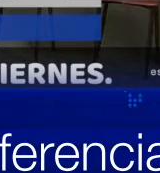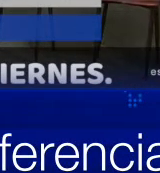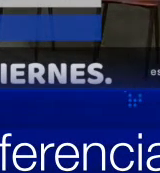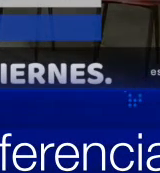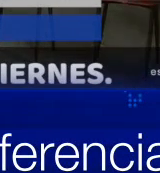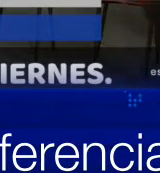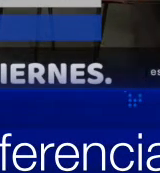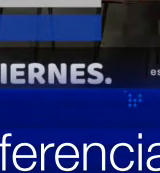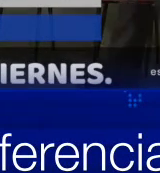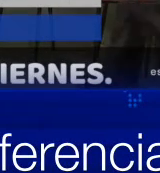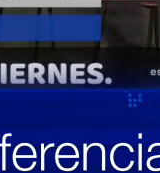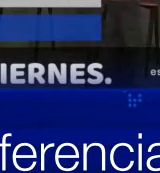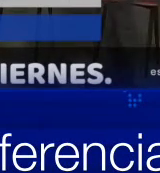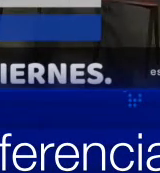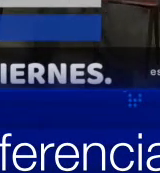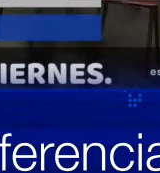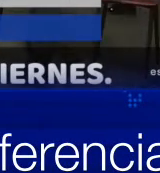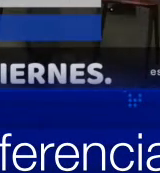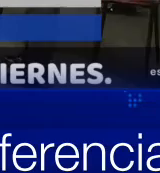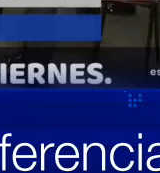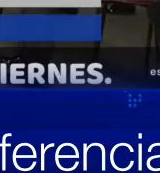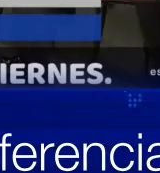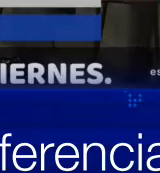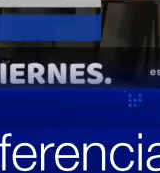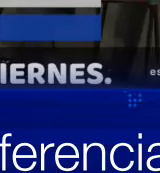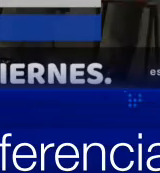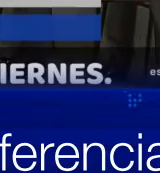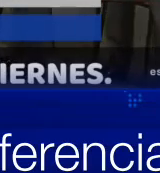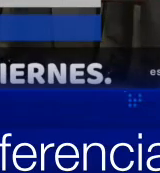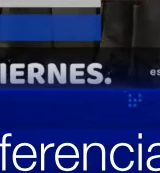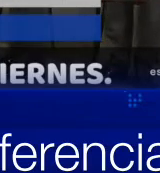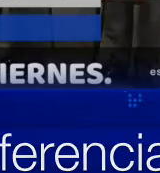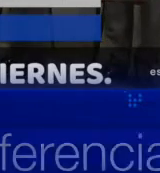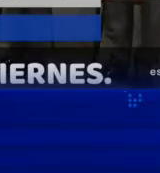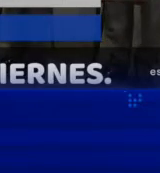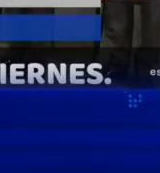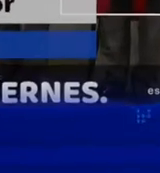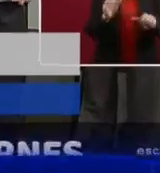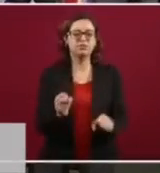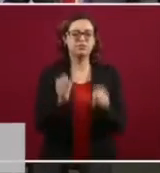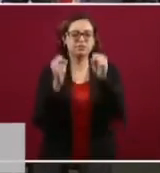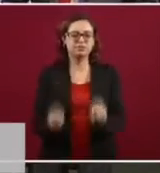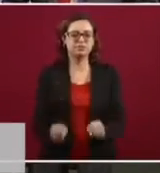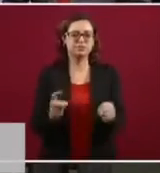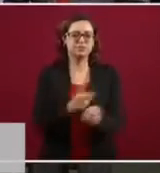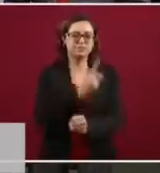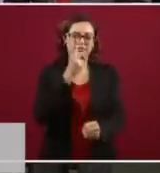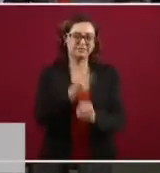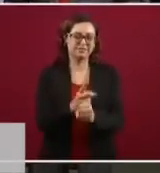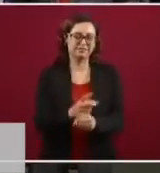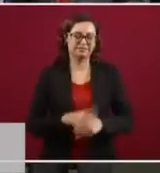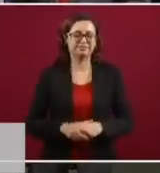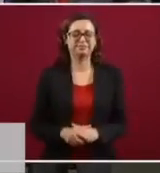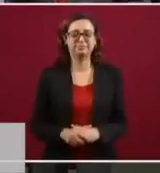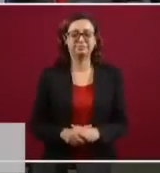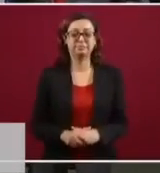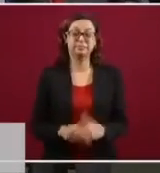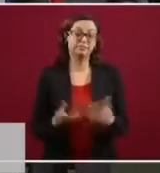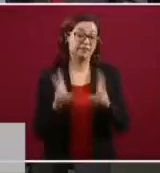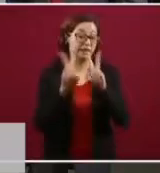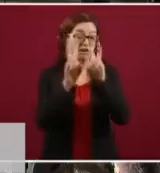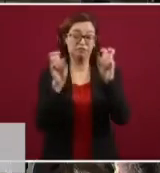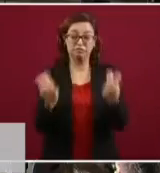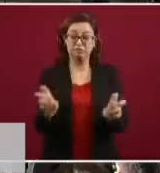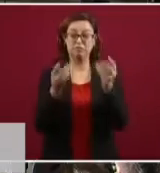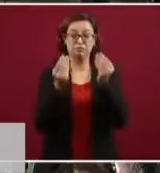iniciar la semana con el informe de seguridad pública. El día de hoy, el presidente inicia